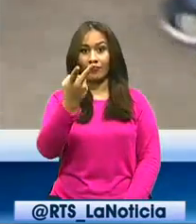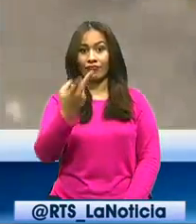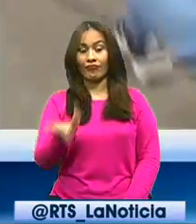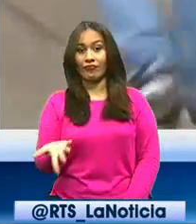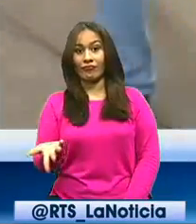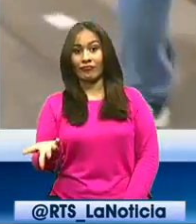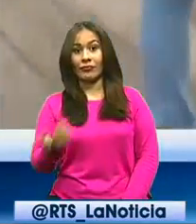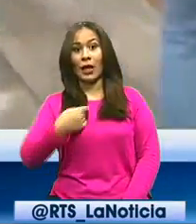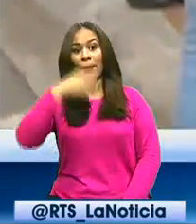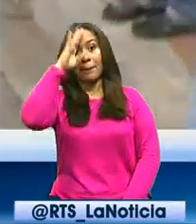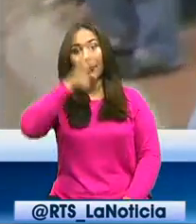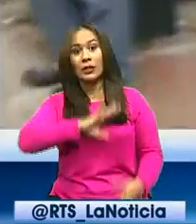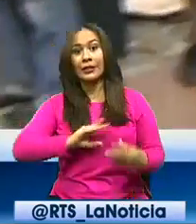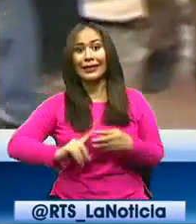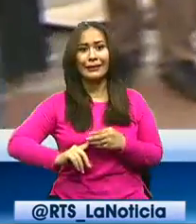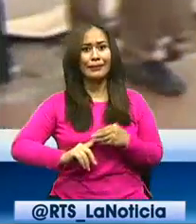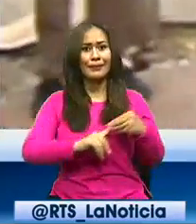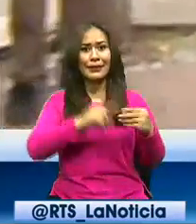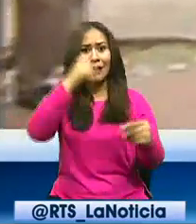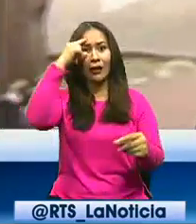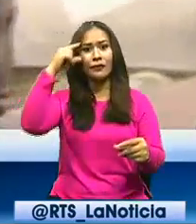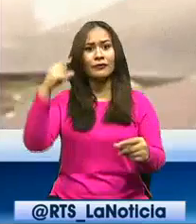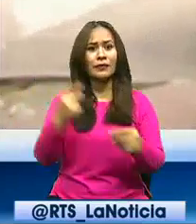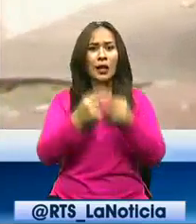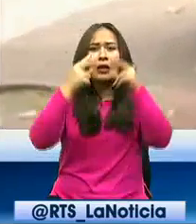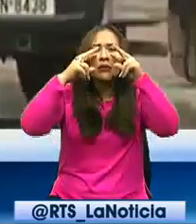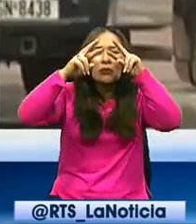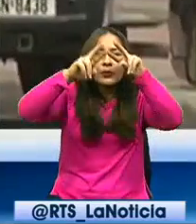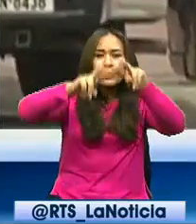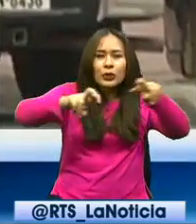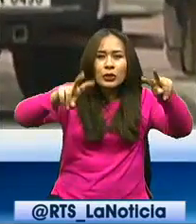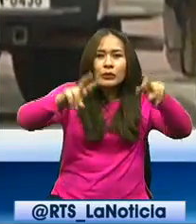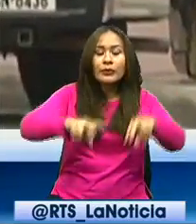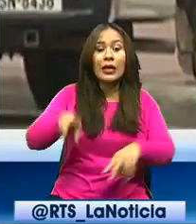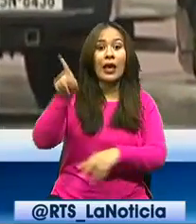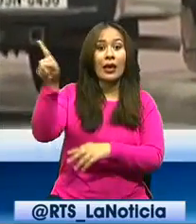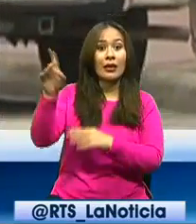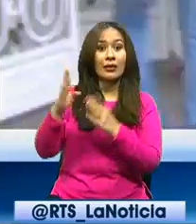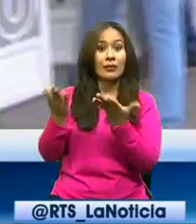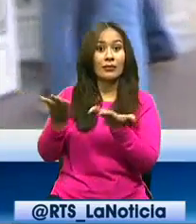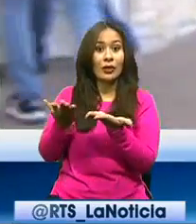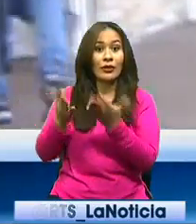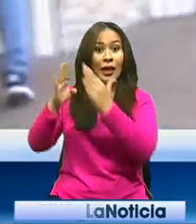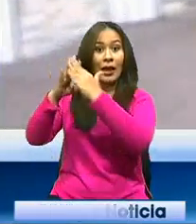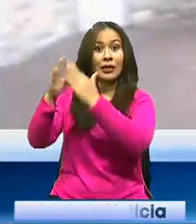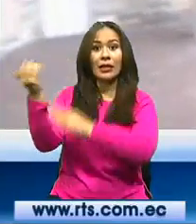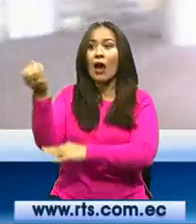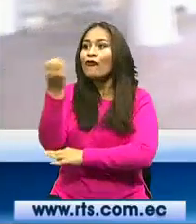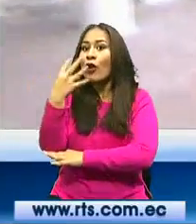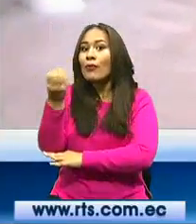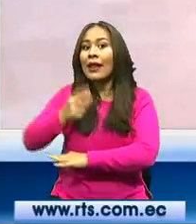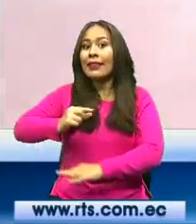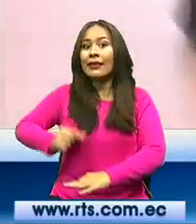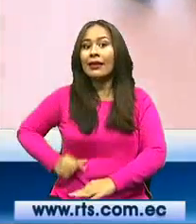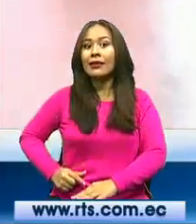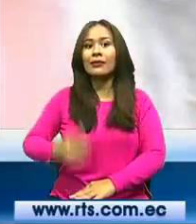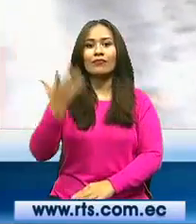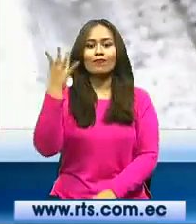Agentes del GIR y personal de la Fiscalía realizaron procedimientos en el lugar, de los cuales no se dieron detalles.